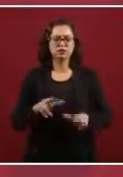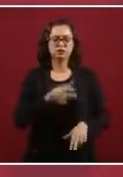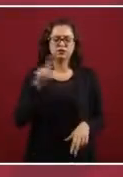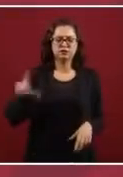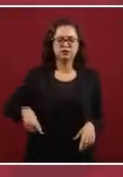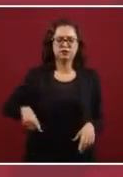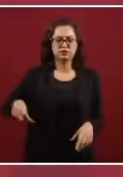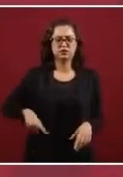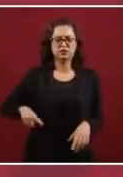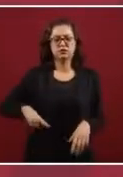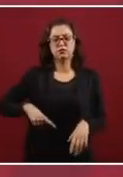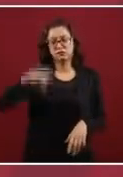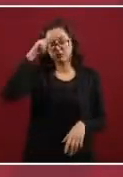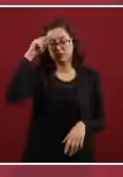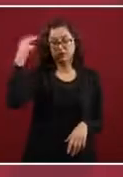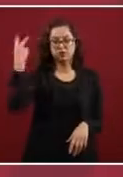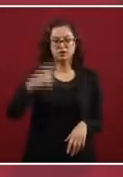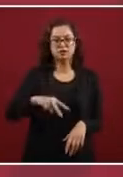México